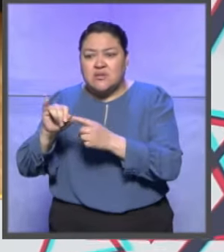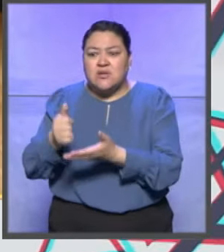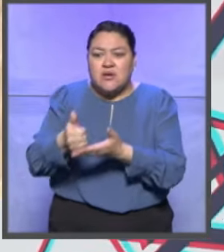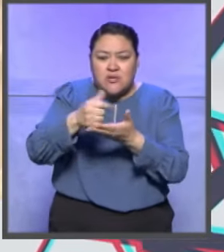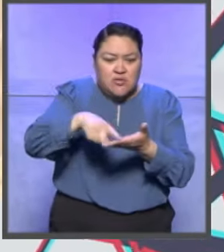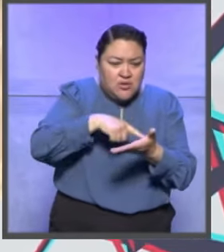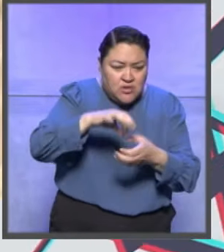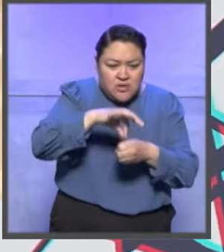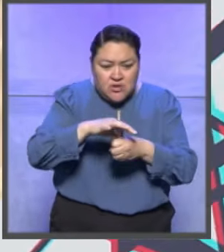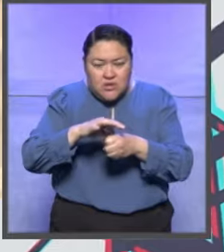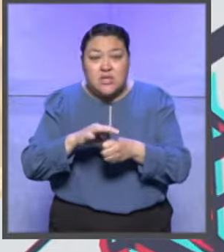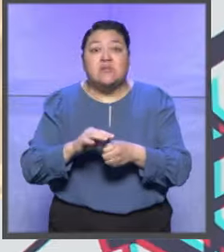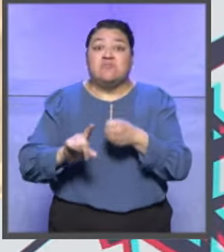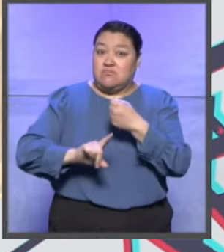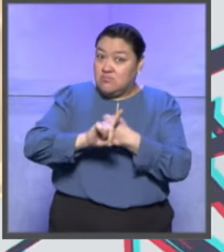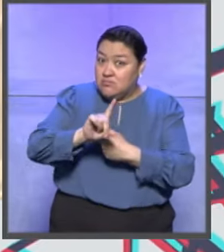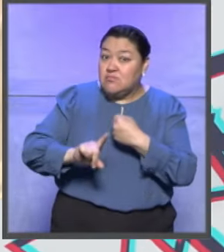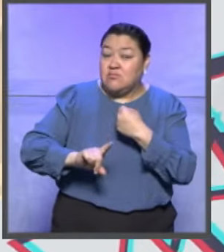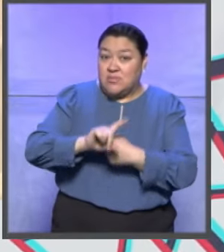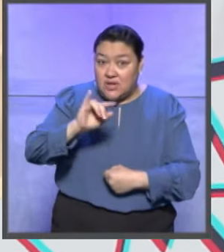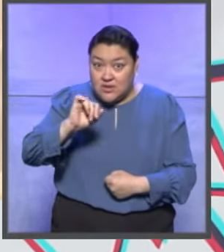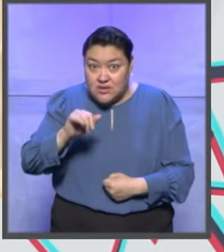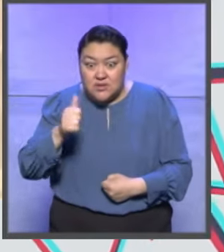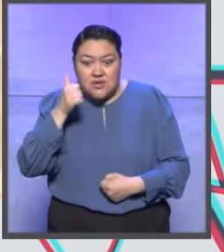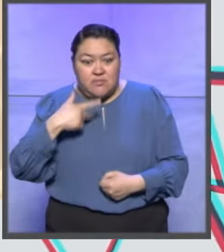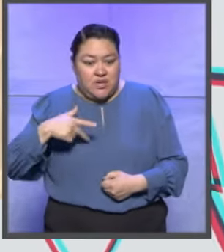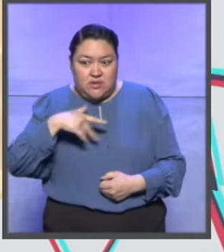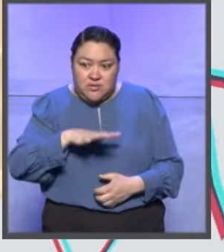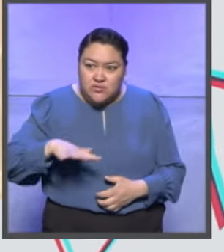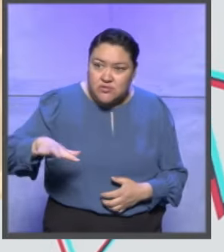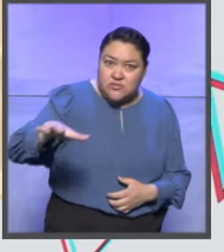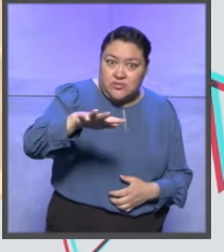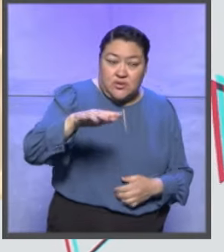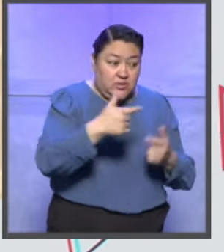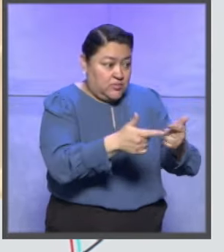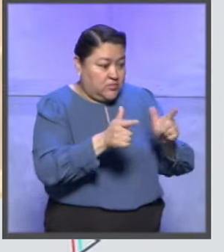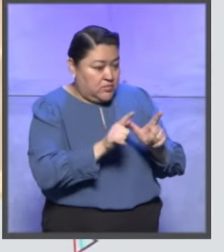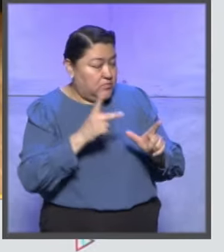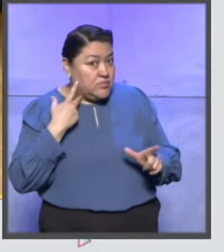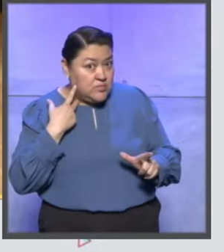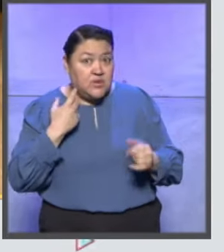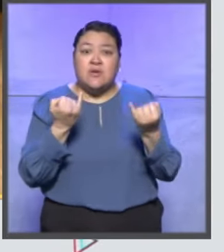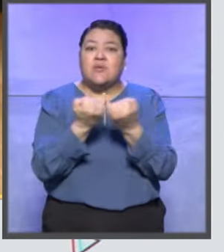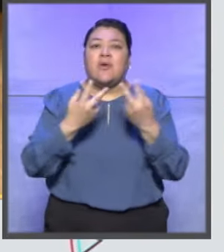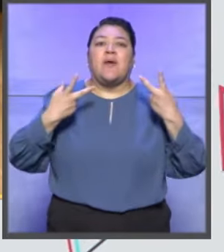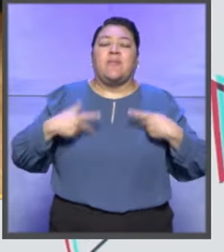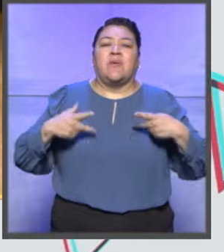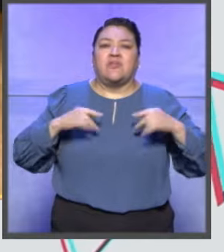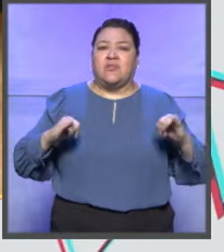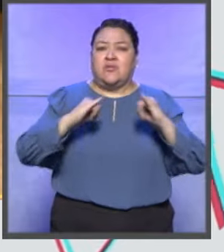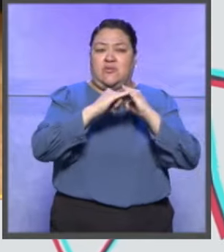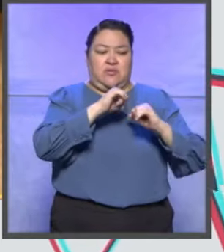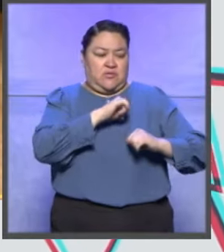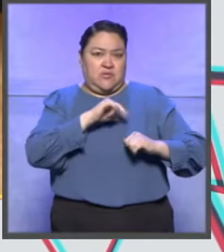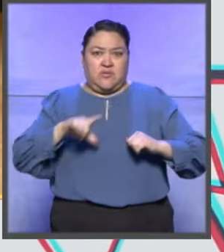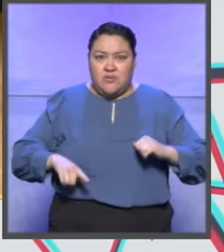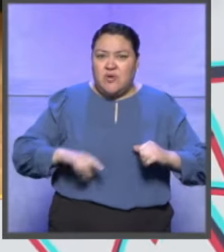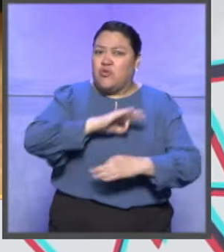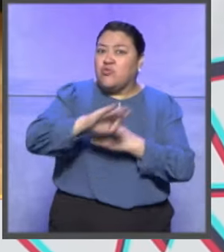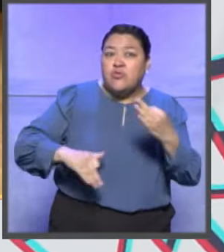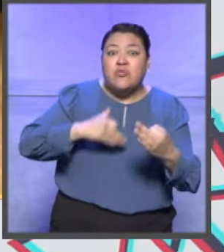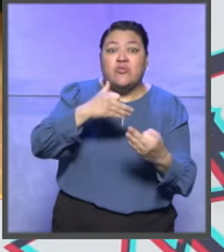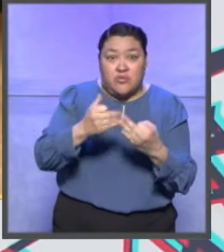electoral es un gran reto que enfrentarán tanto la ciudadanía, los partidos políticos, como las instituciones y autoridades